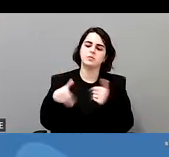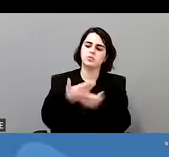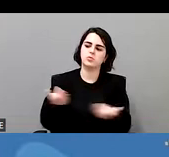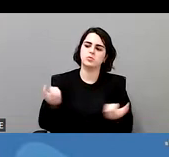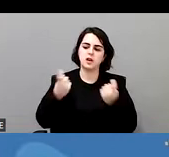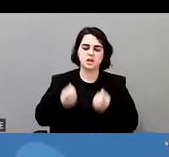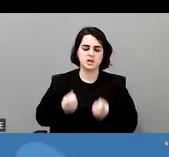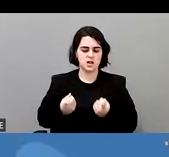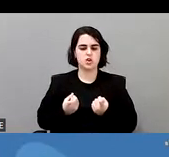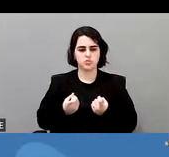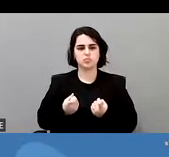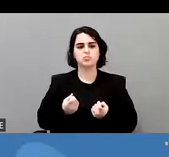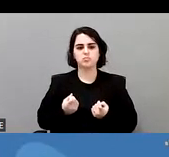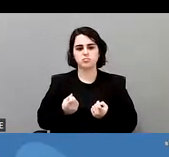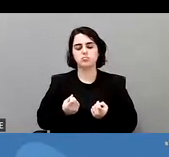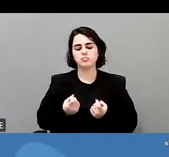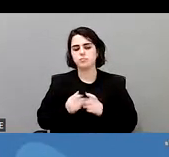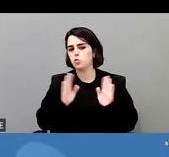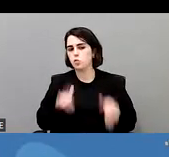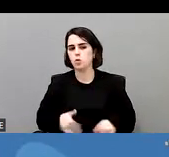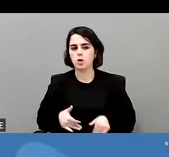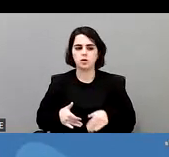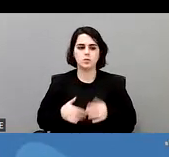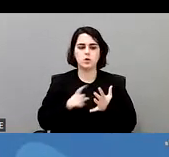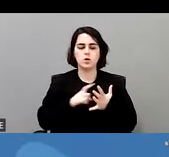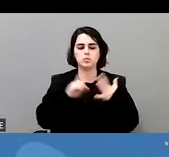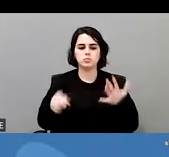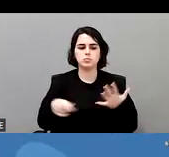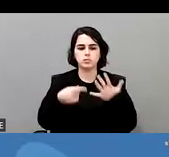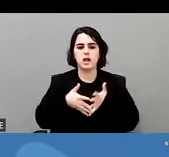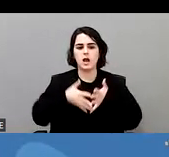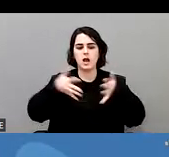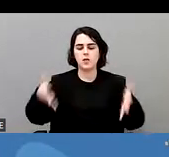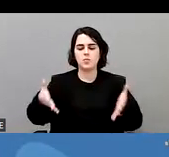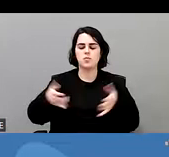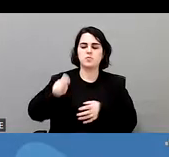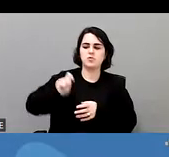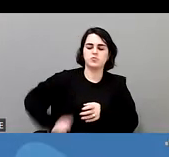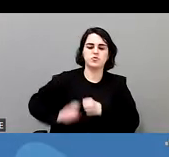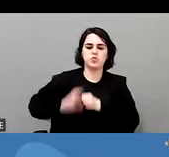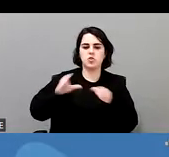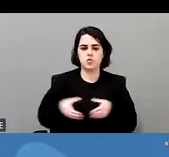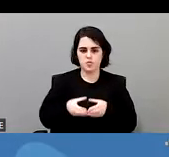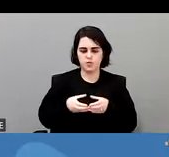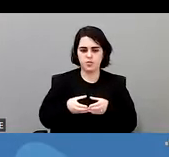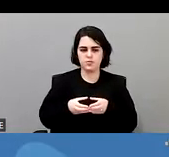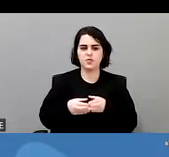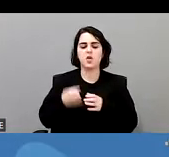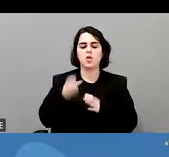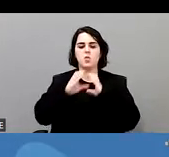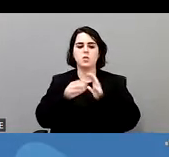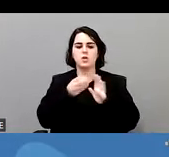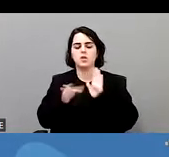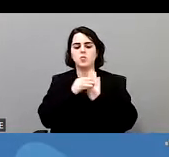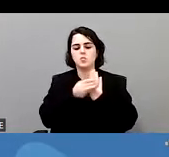y precisen. Y bueno, por último, ampliar los equipos profesionales, que también comentaba Ángeles, de comunicación aumentativa y alternativa, la inclusión